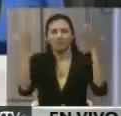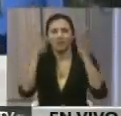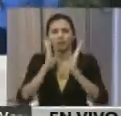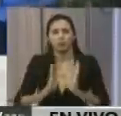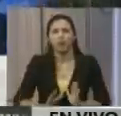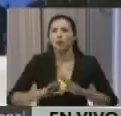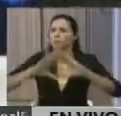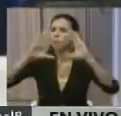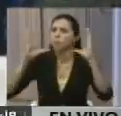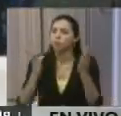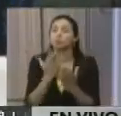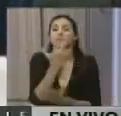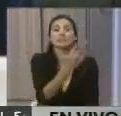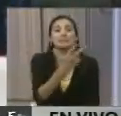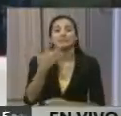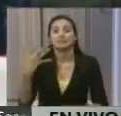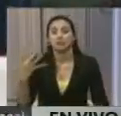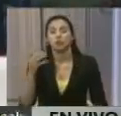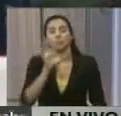partes del mundo. Son